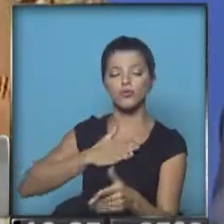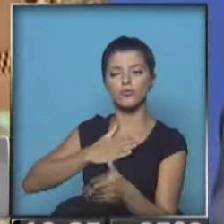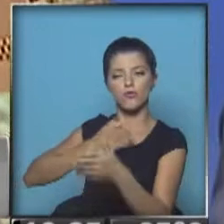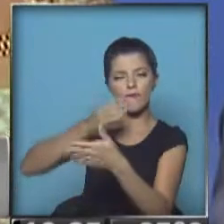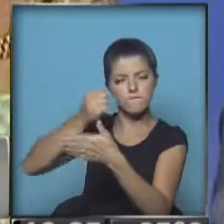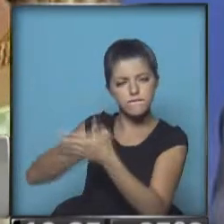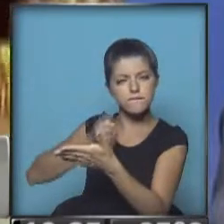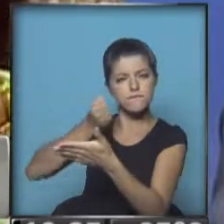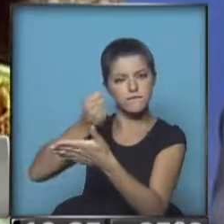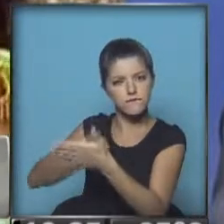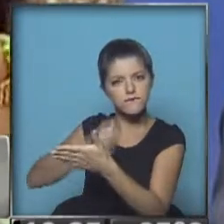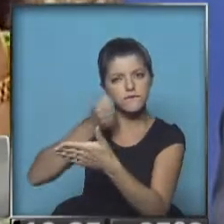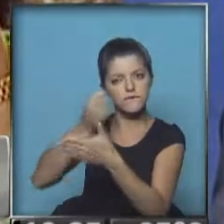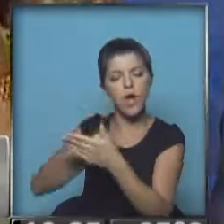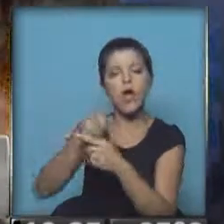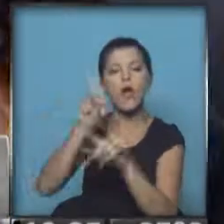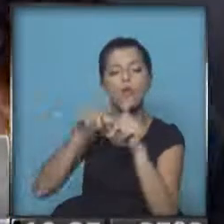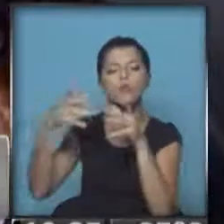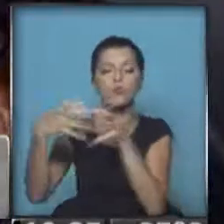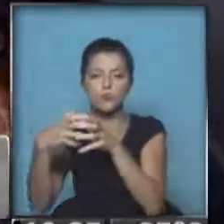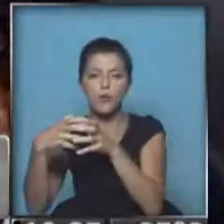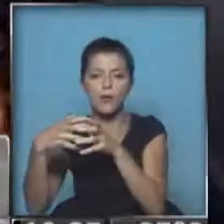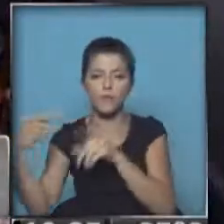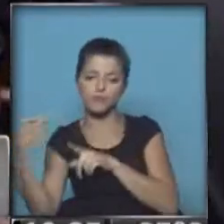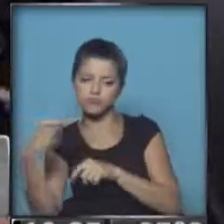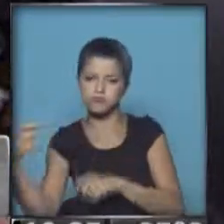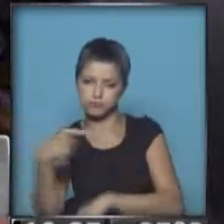intentos destituyentes que hubo,